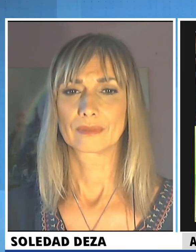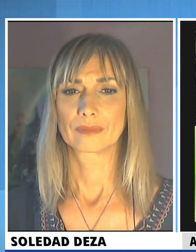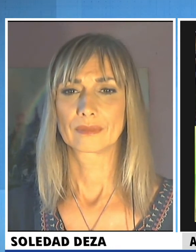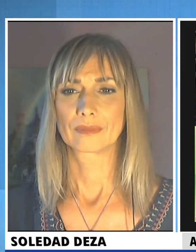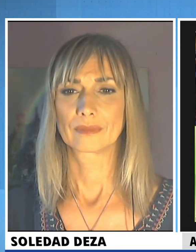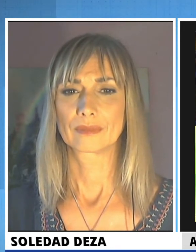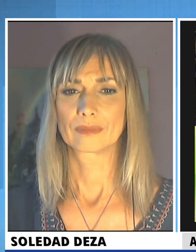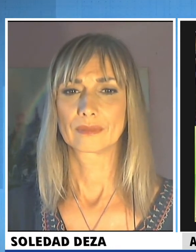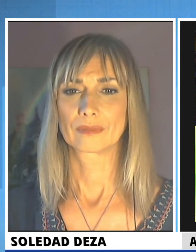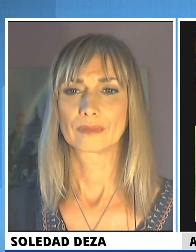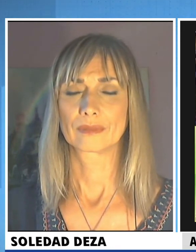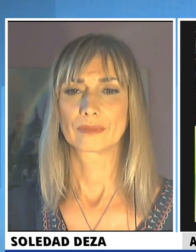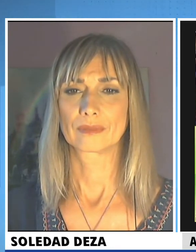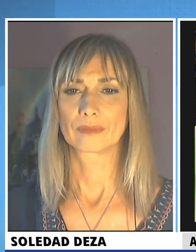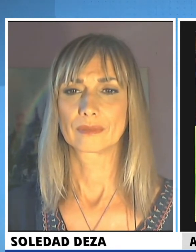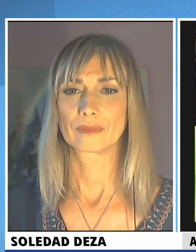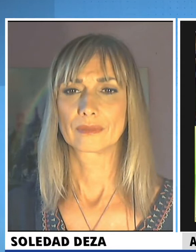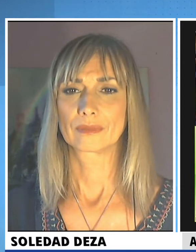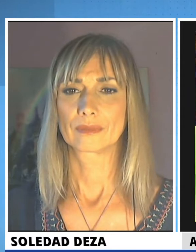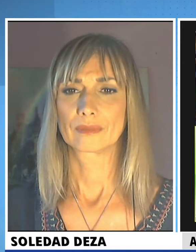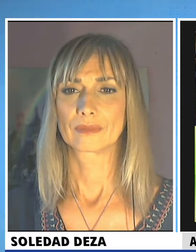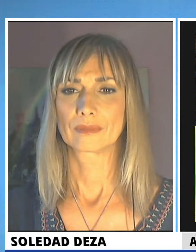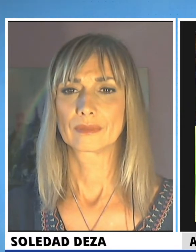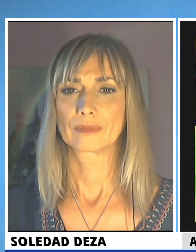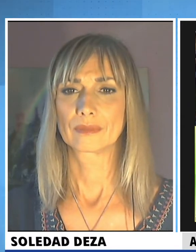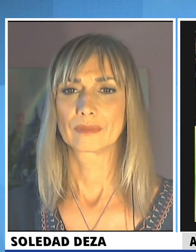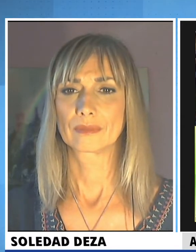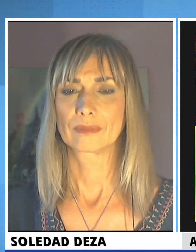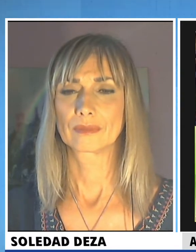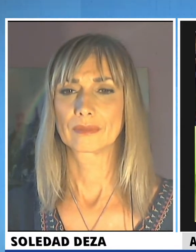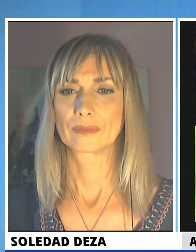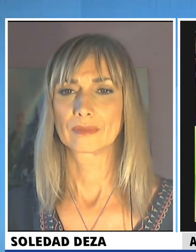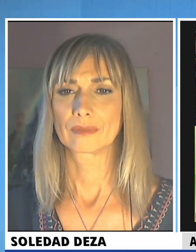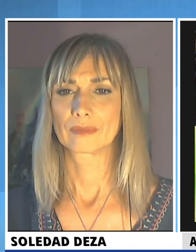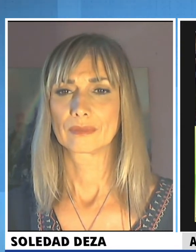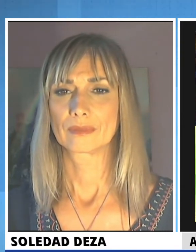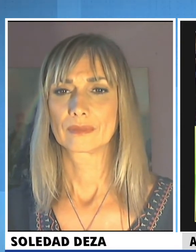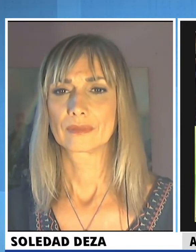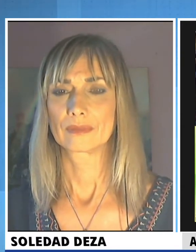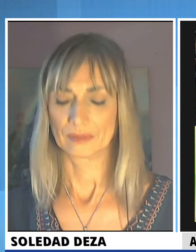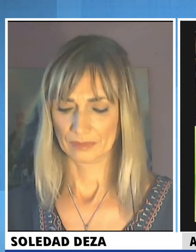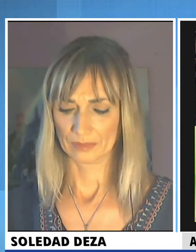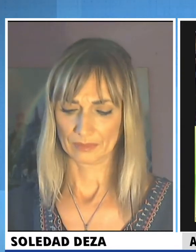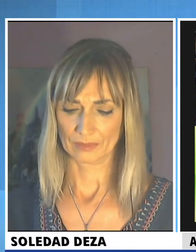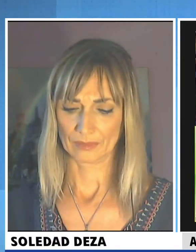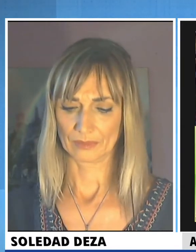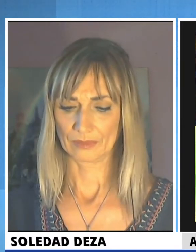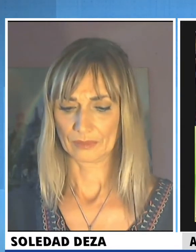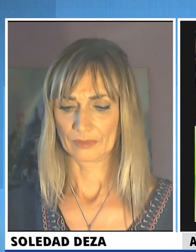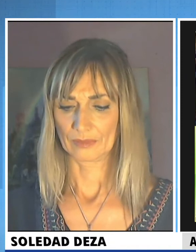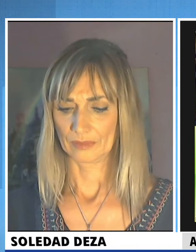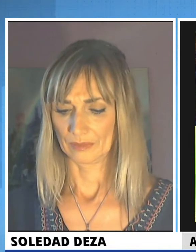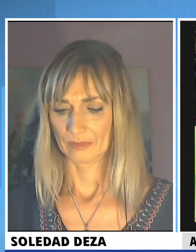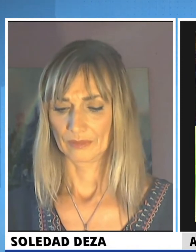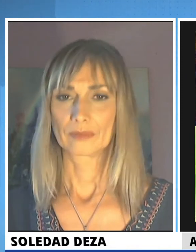penales, como puede ser la del aborto, la del homicidio o la del aborto para casos como el de Belén, de aborto espontáneo, o de homicidio